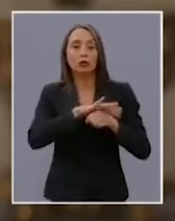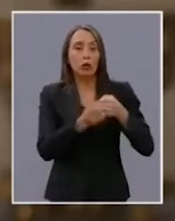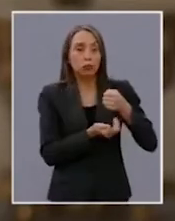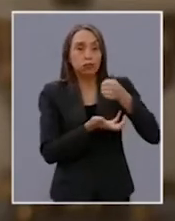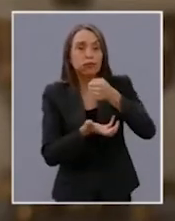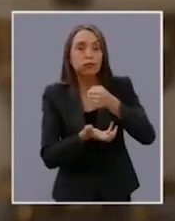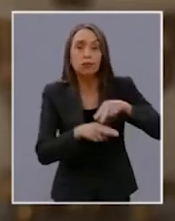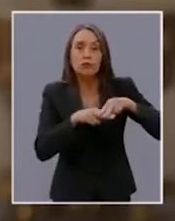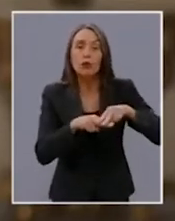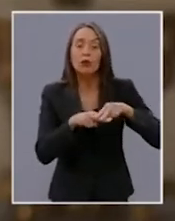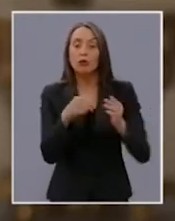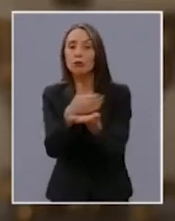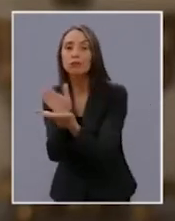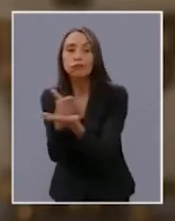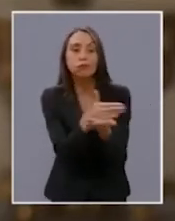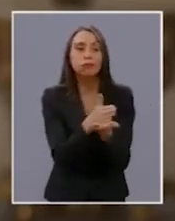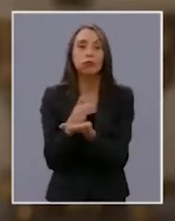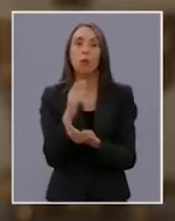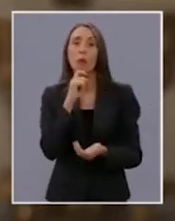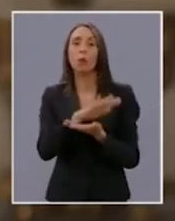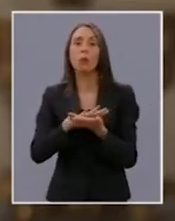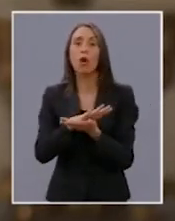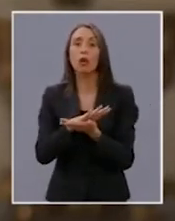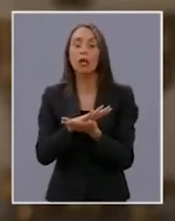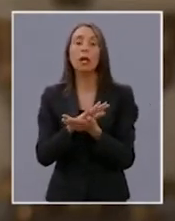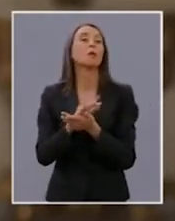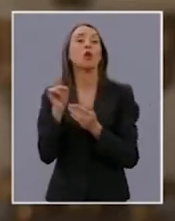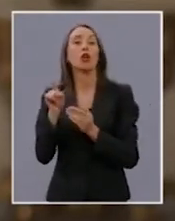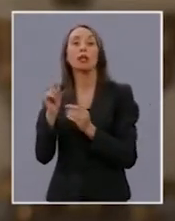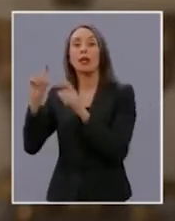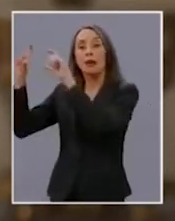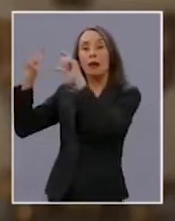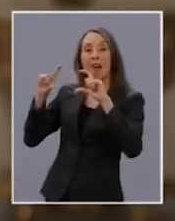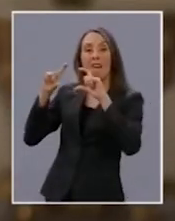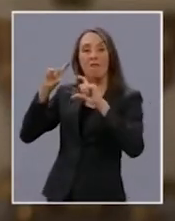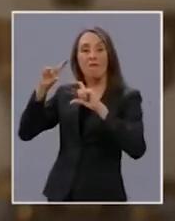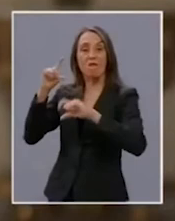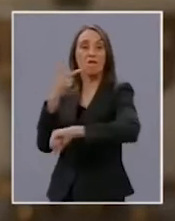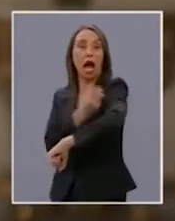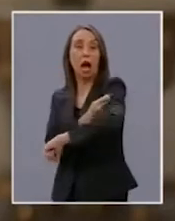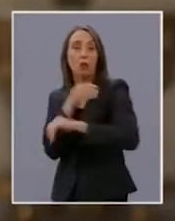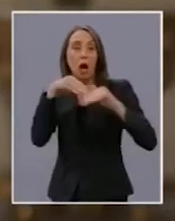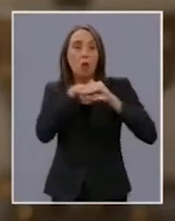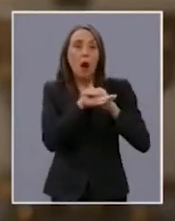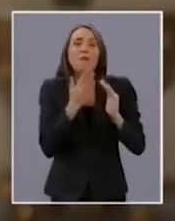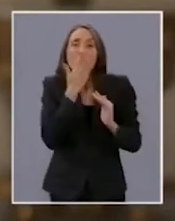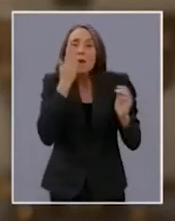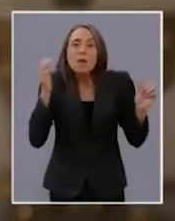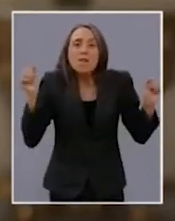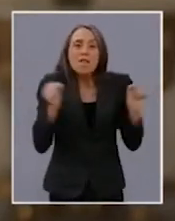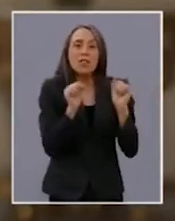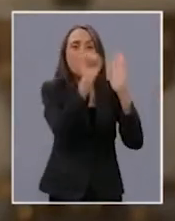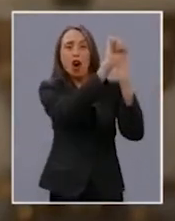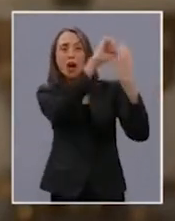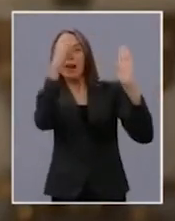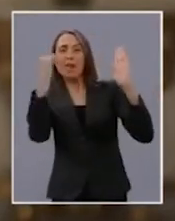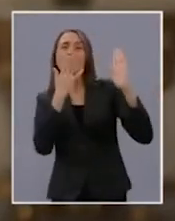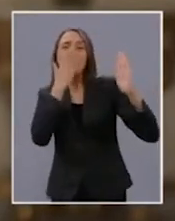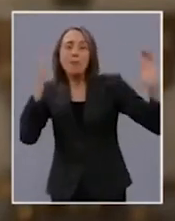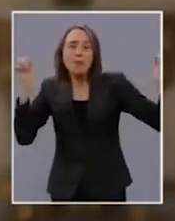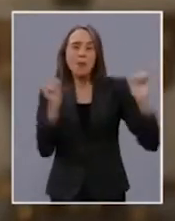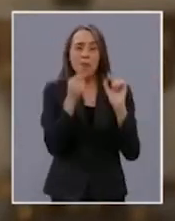recursos, de logísticas, como por ejemplo mantener la cadena de frío, que va a requerir supercongeladores